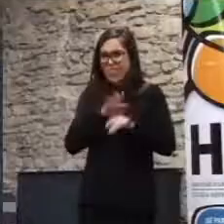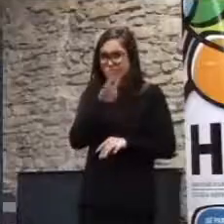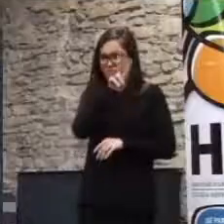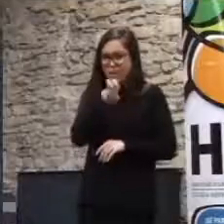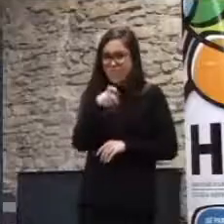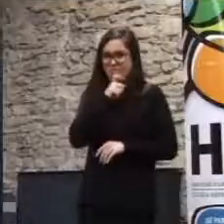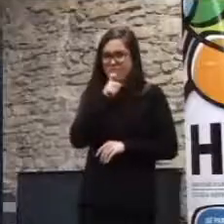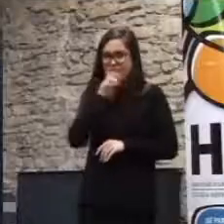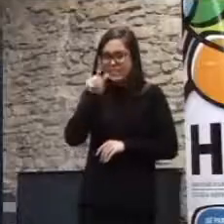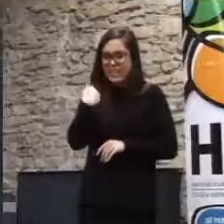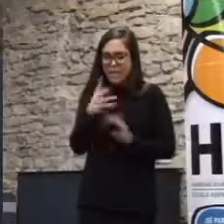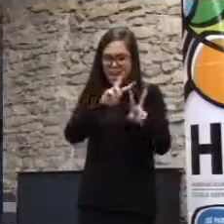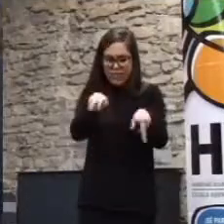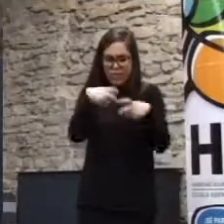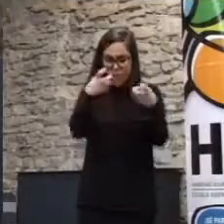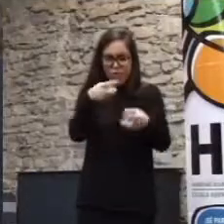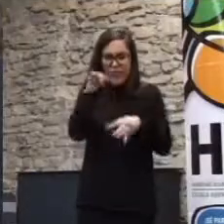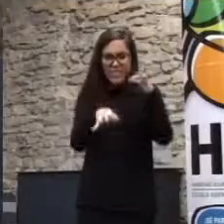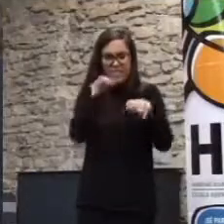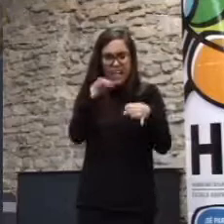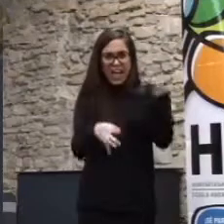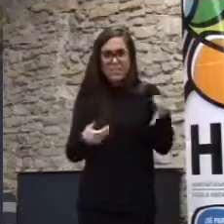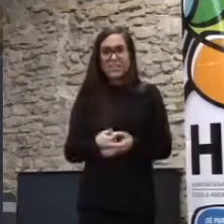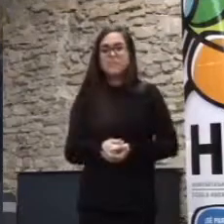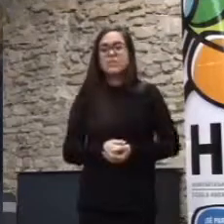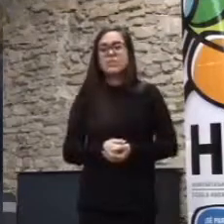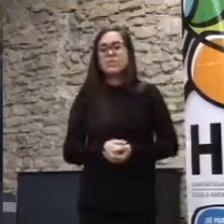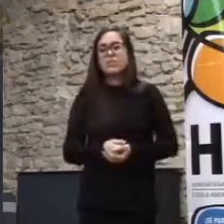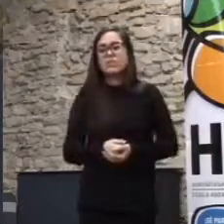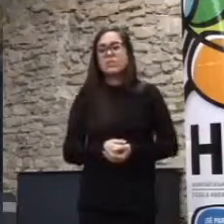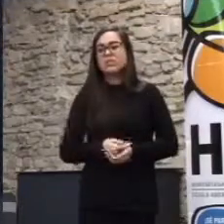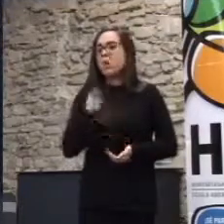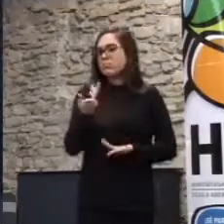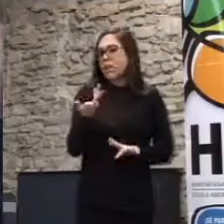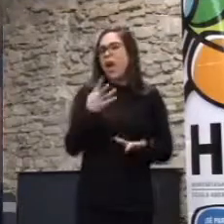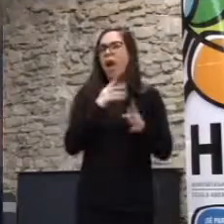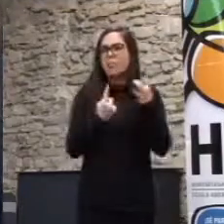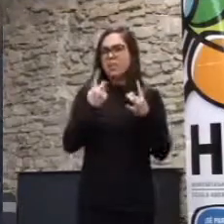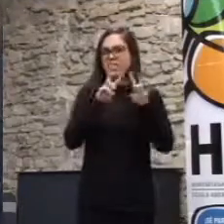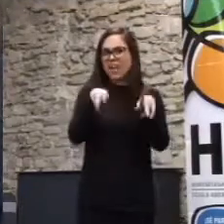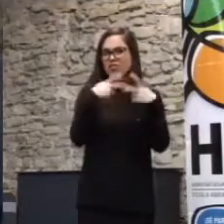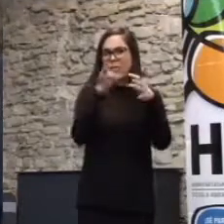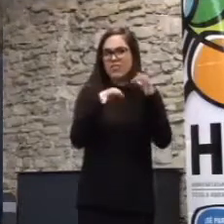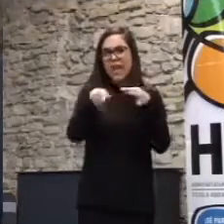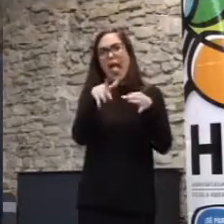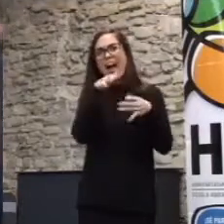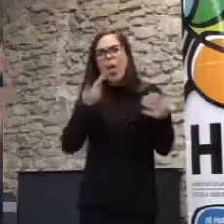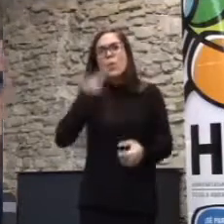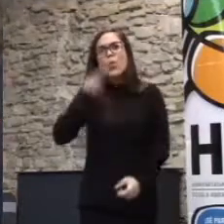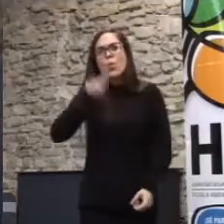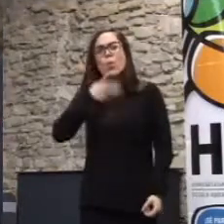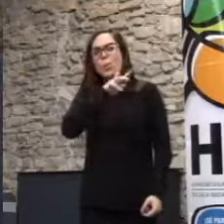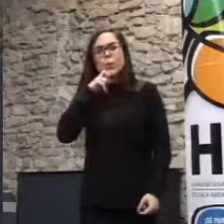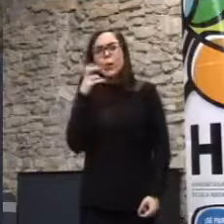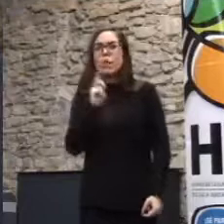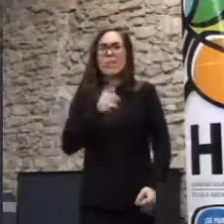hablas incluso de eso, de la reforma fiscal, que bueno, en este caso no ha sido tan importante esta reforma, pero otras que ha habido anteriormente, es que no. O